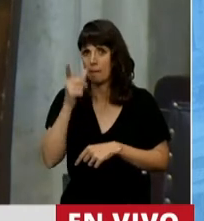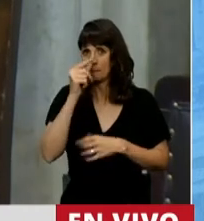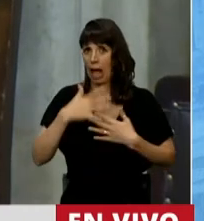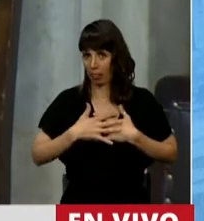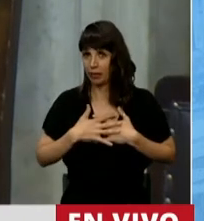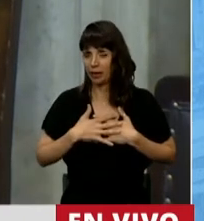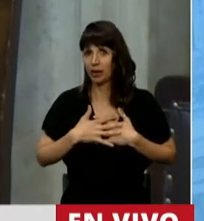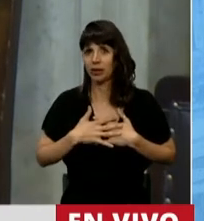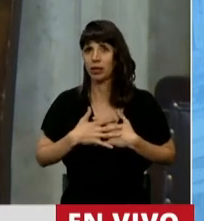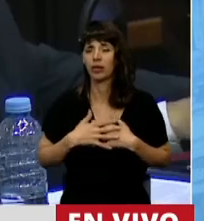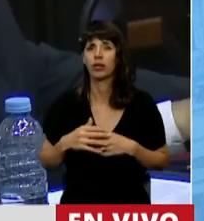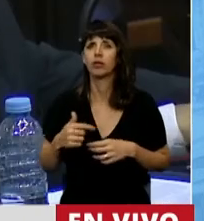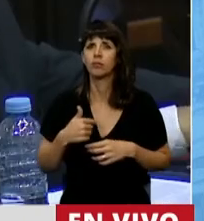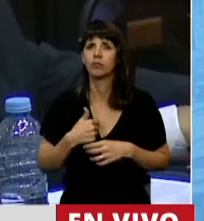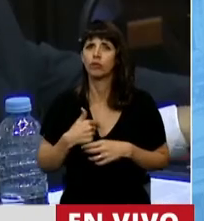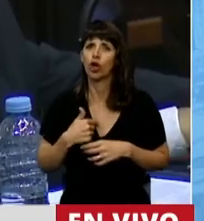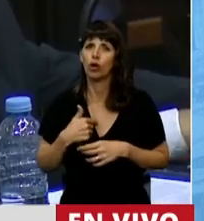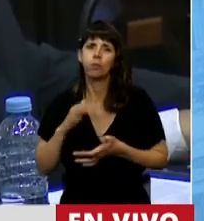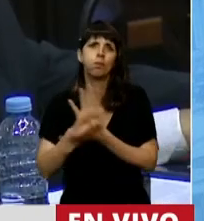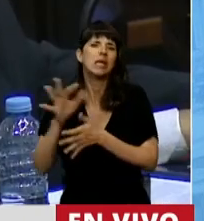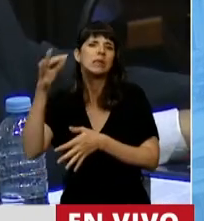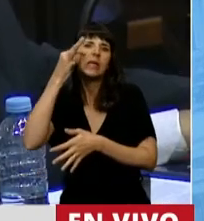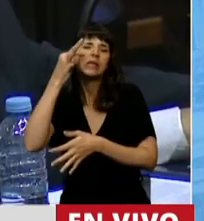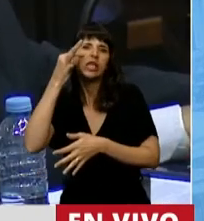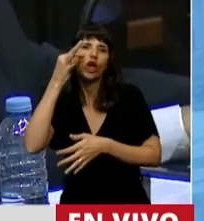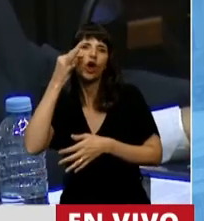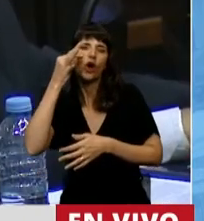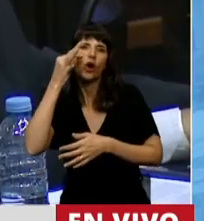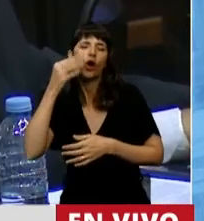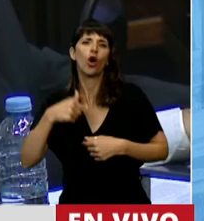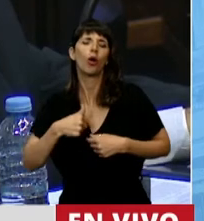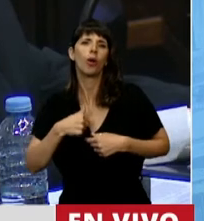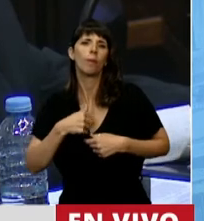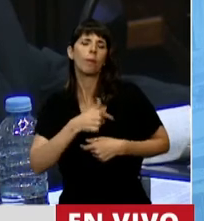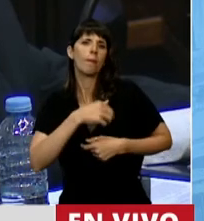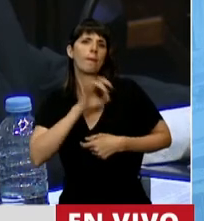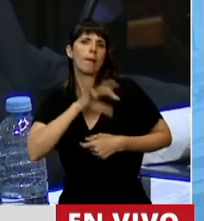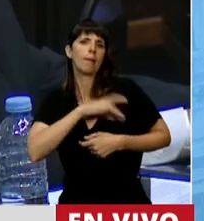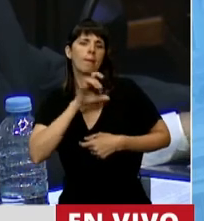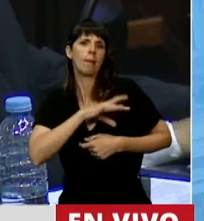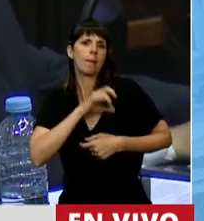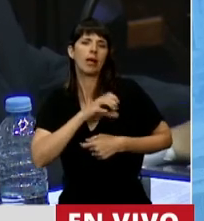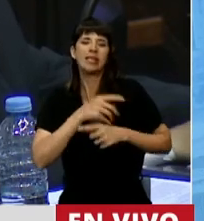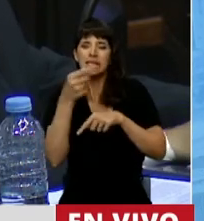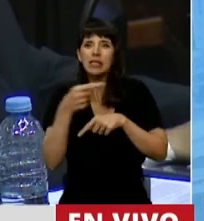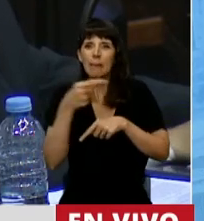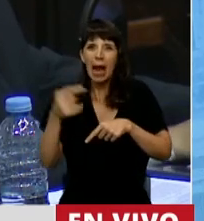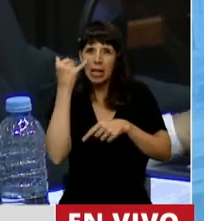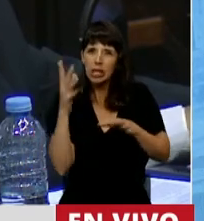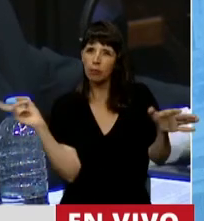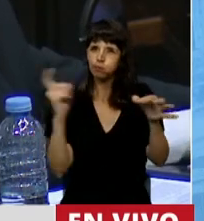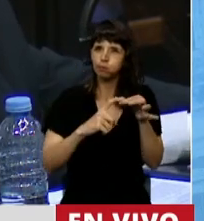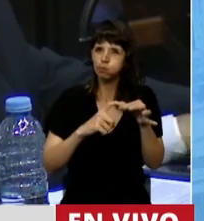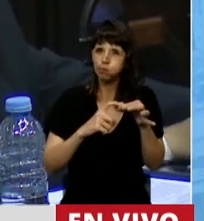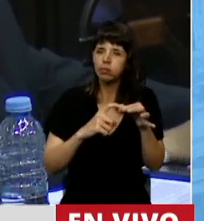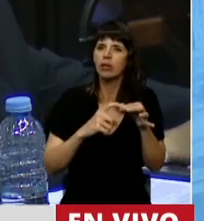cómo latían el corazón de mis hijos con unas semanas de gestación. Sin